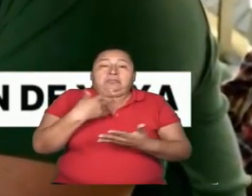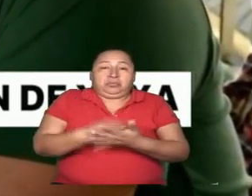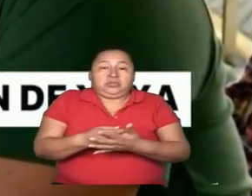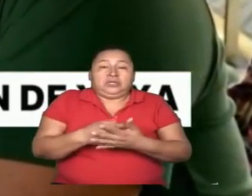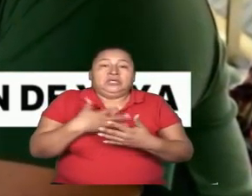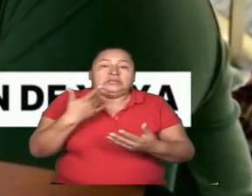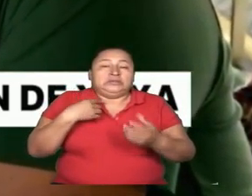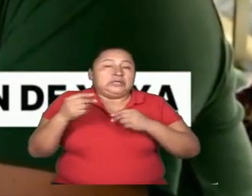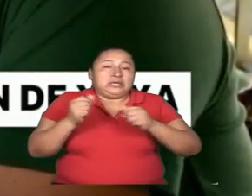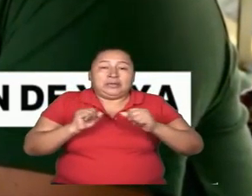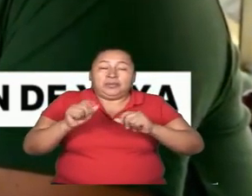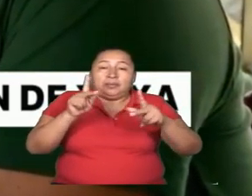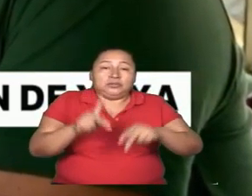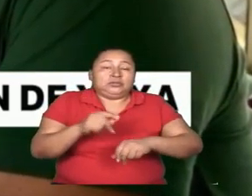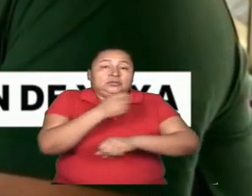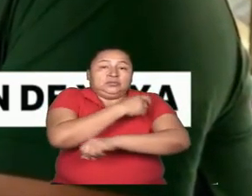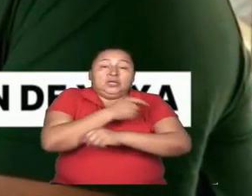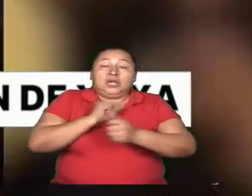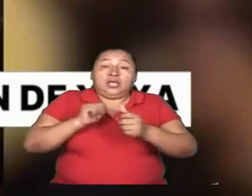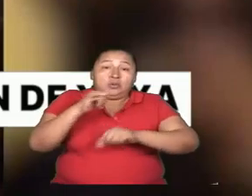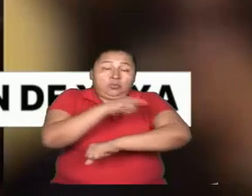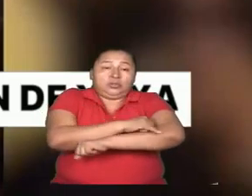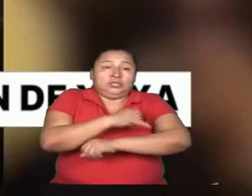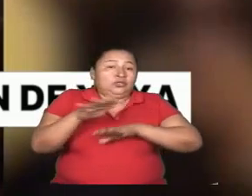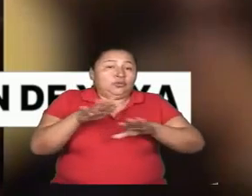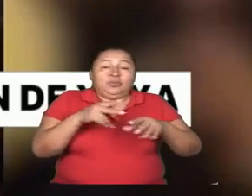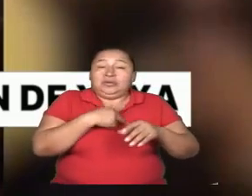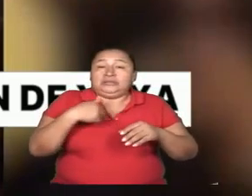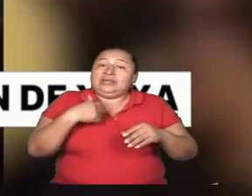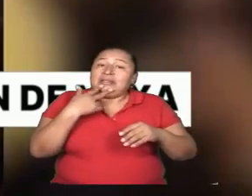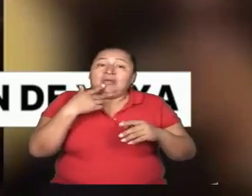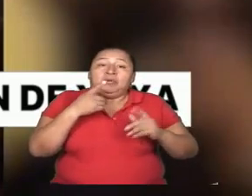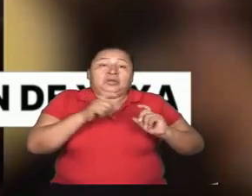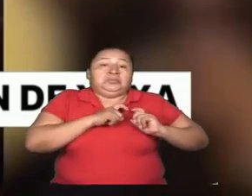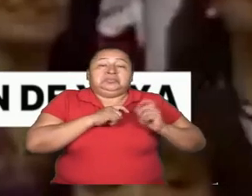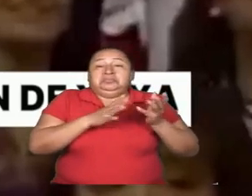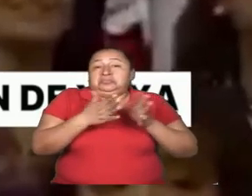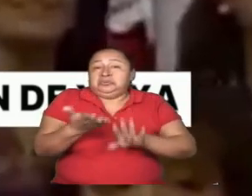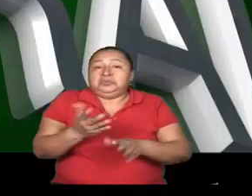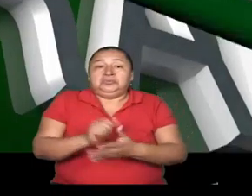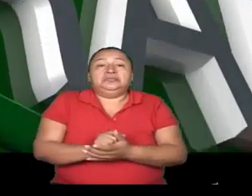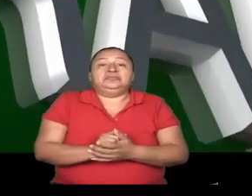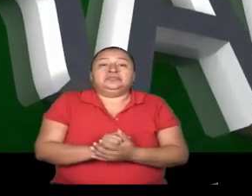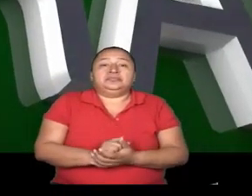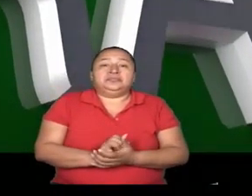fue atendido por personal del mismo aeropuerto, que no pudo hacer nada por evitar su fallecimiento.